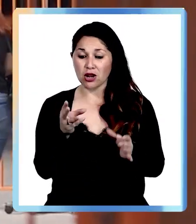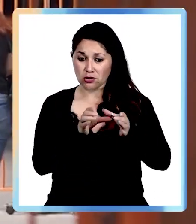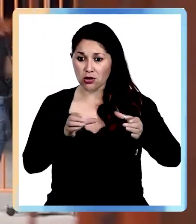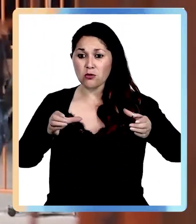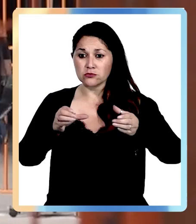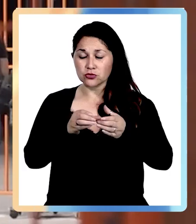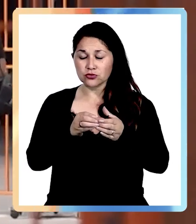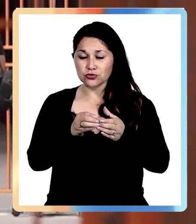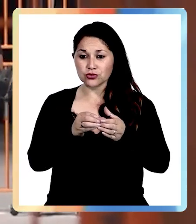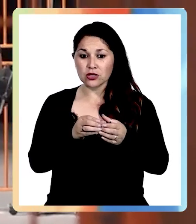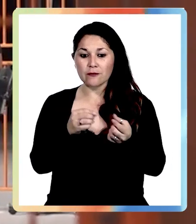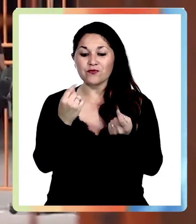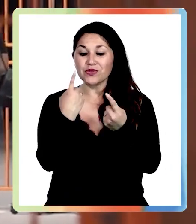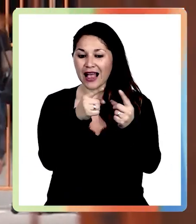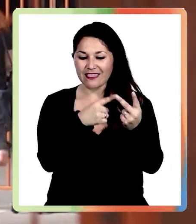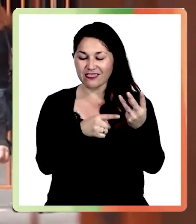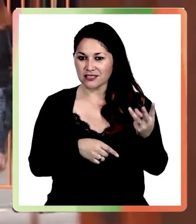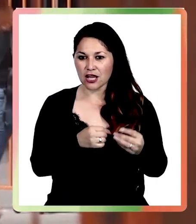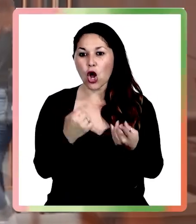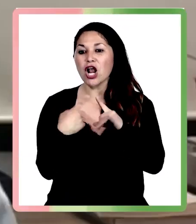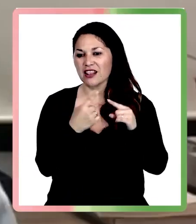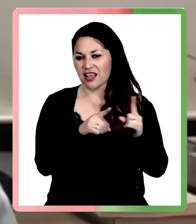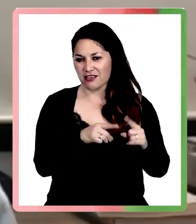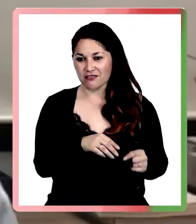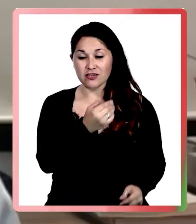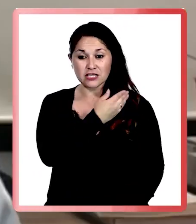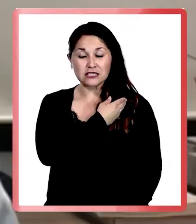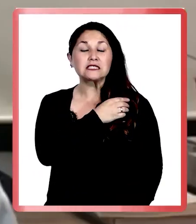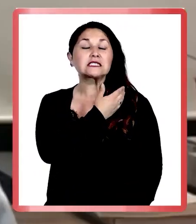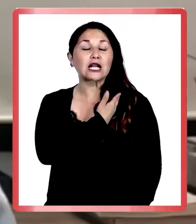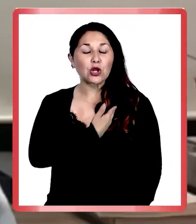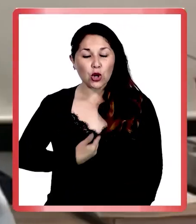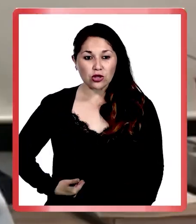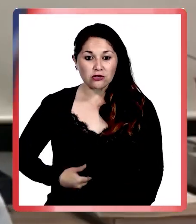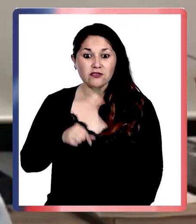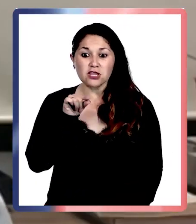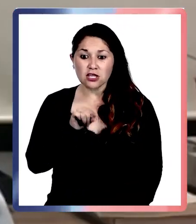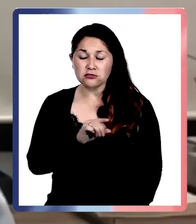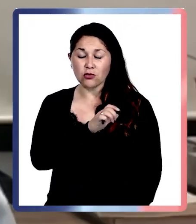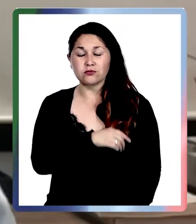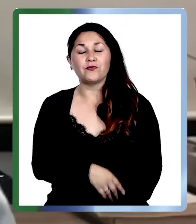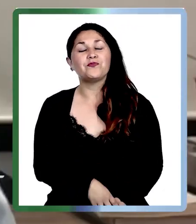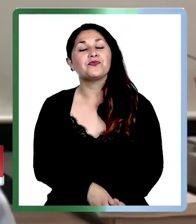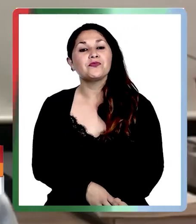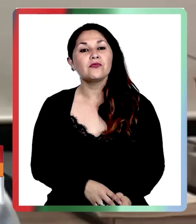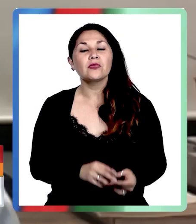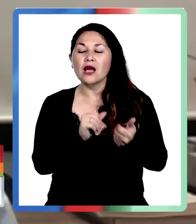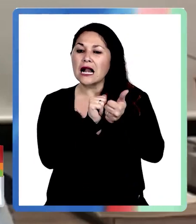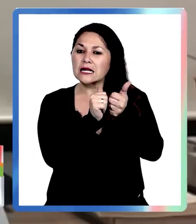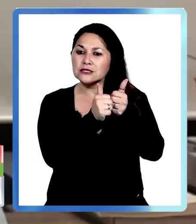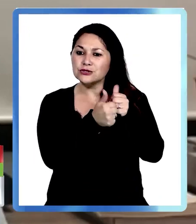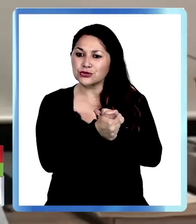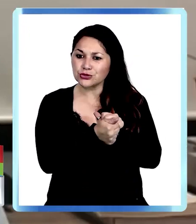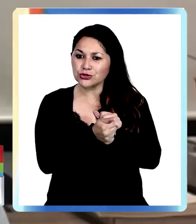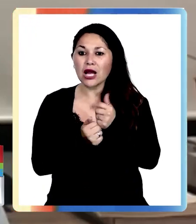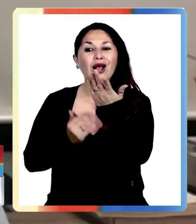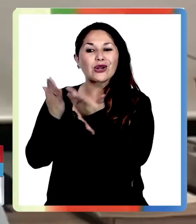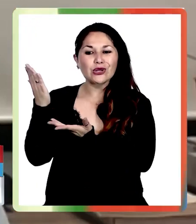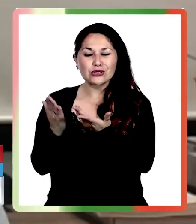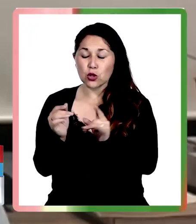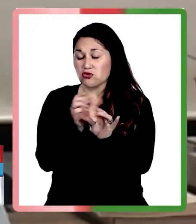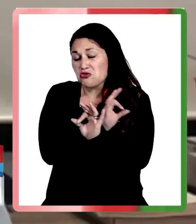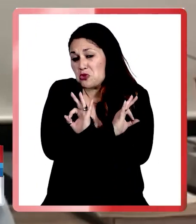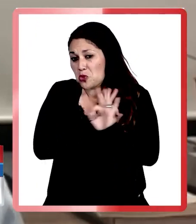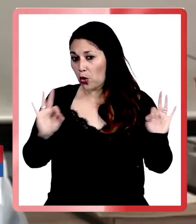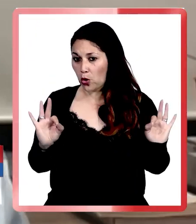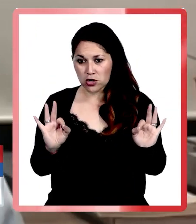se formaron tres comisiones en diferentes gobiernos de diferente índole para reformar el sistema. No se